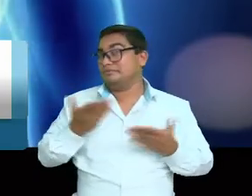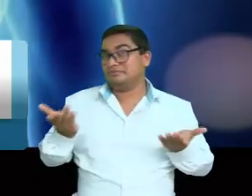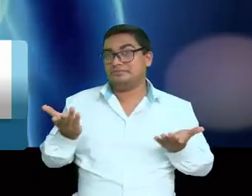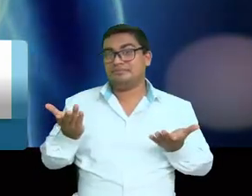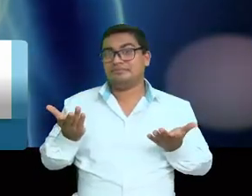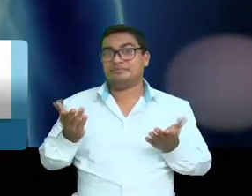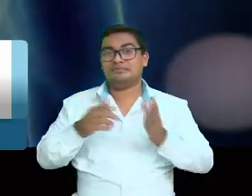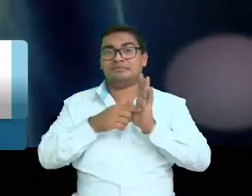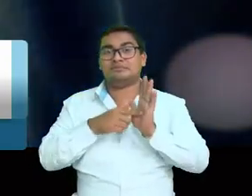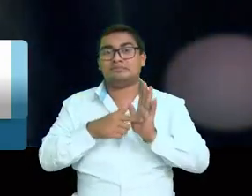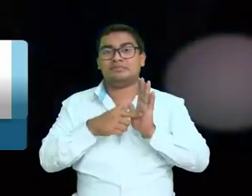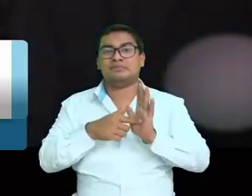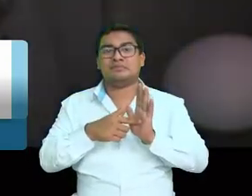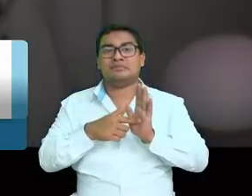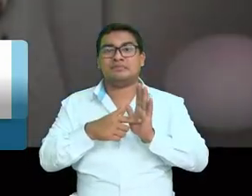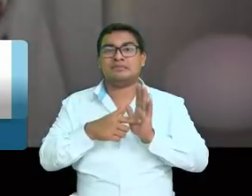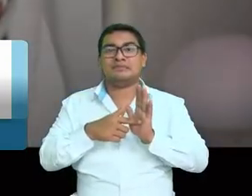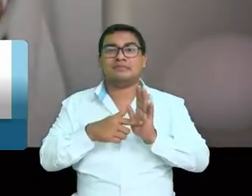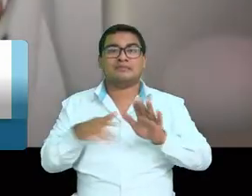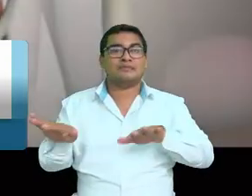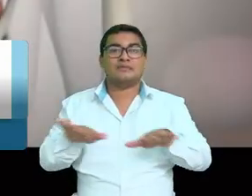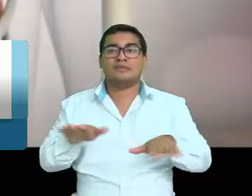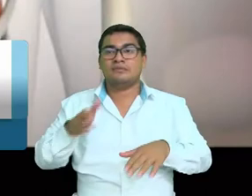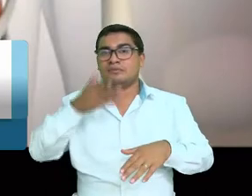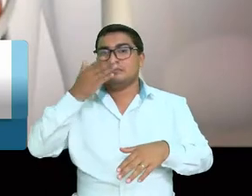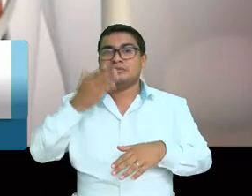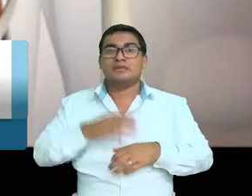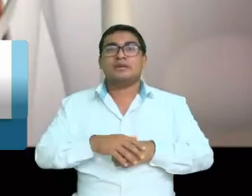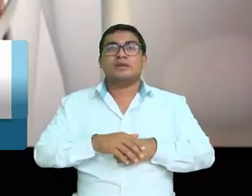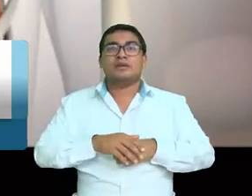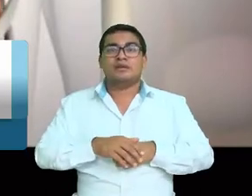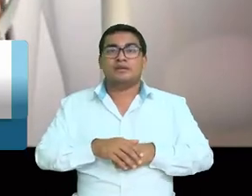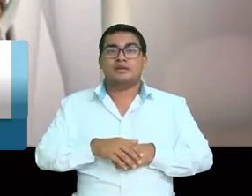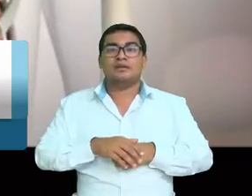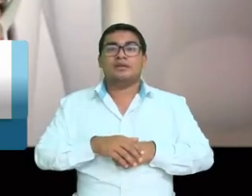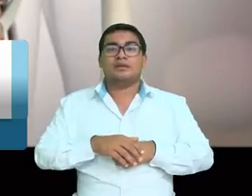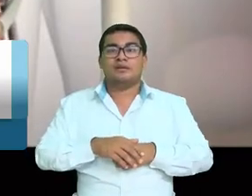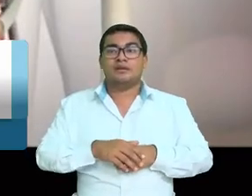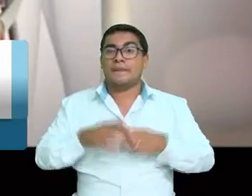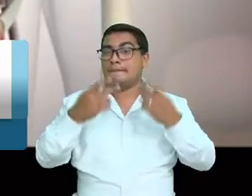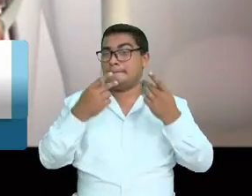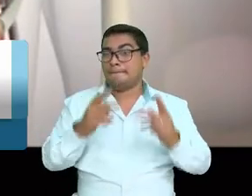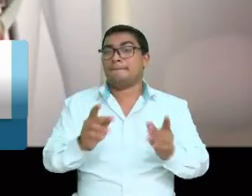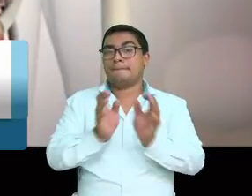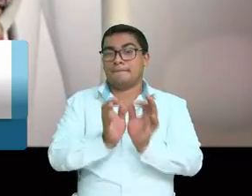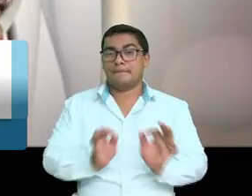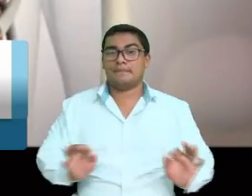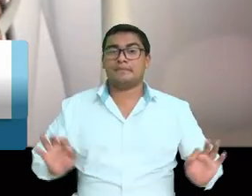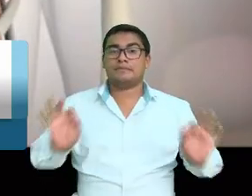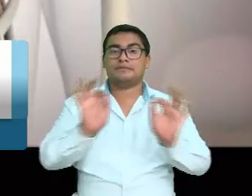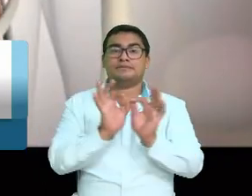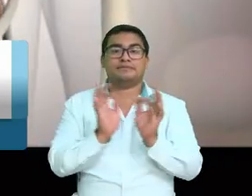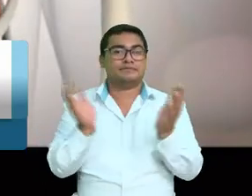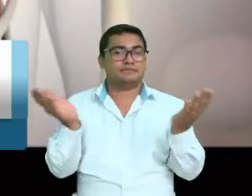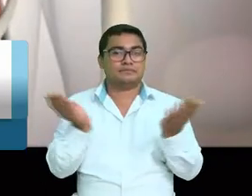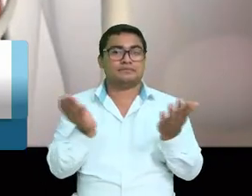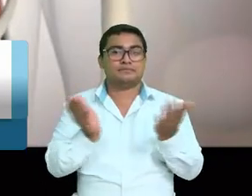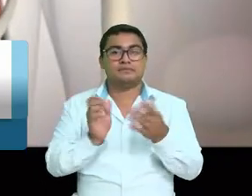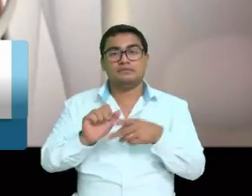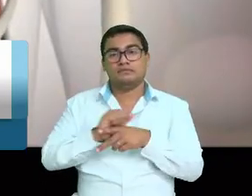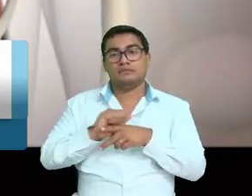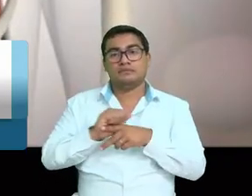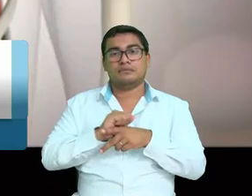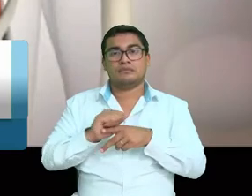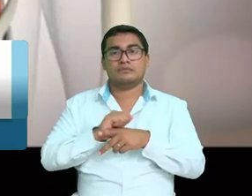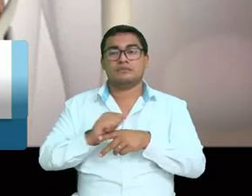repente cuando no puedes respirar muy bien, respiras por la boca. Pero ¿qué importancia tiene saber la técnica